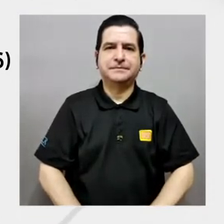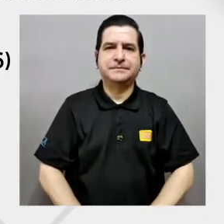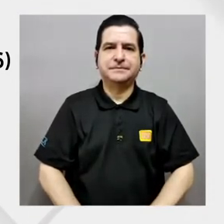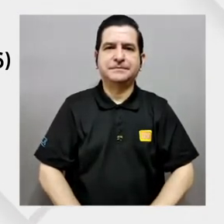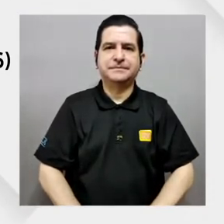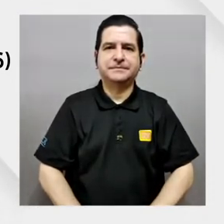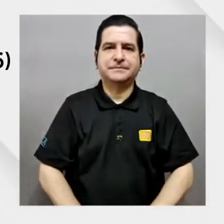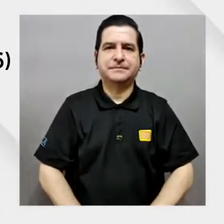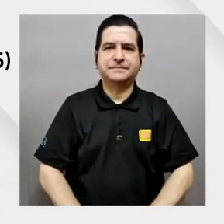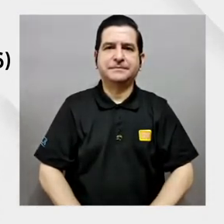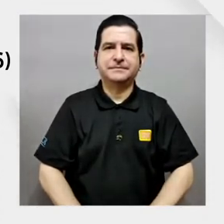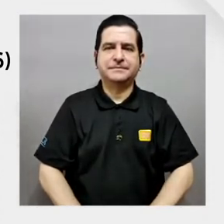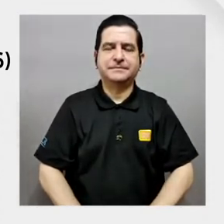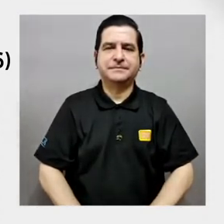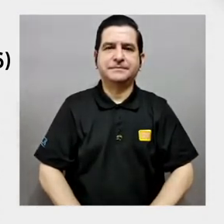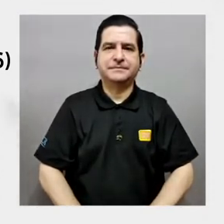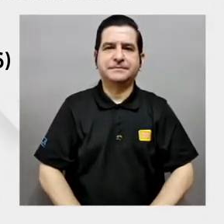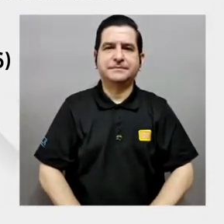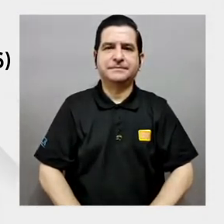y otras instancias.